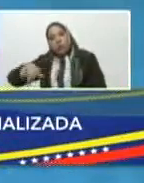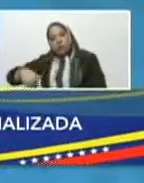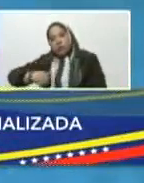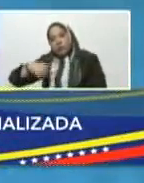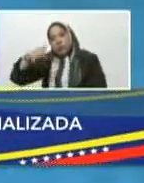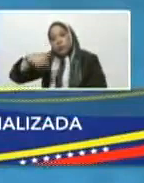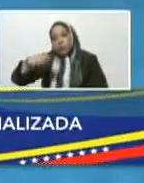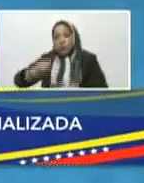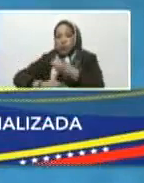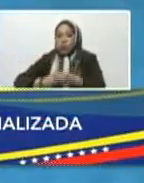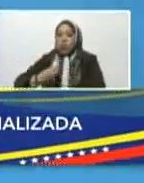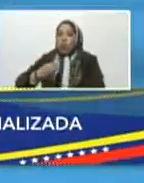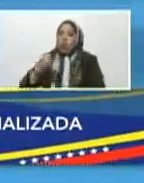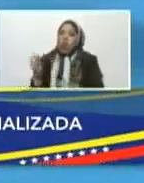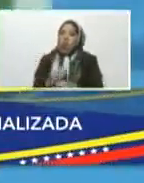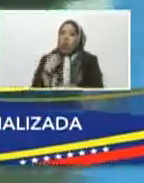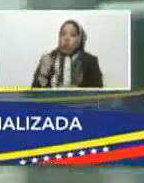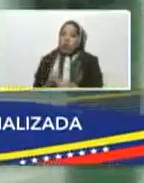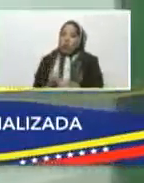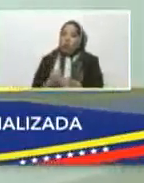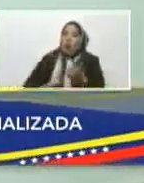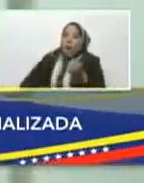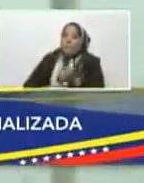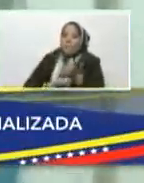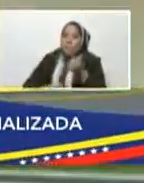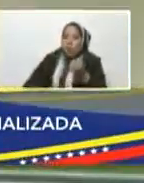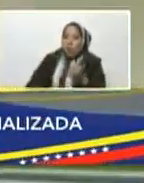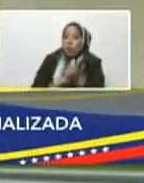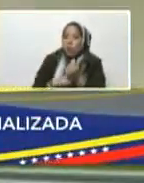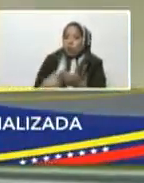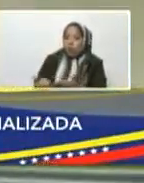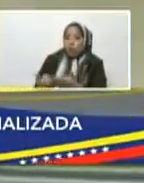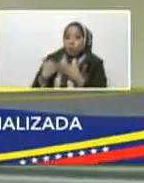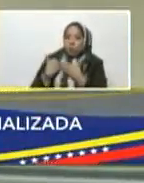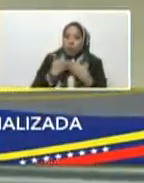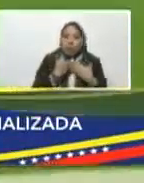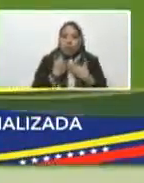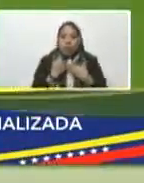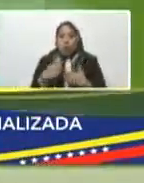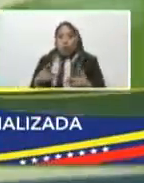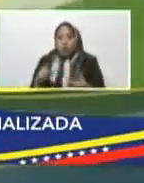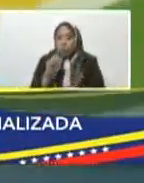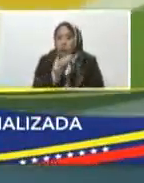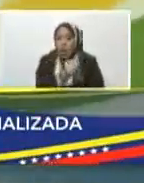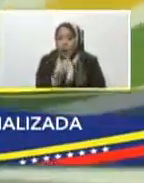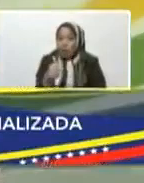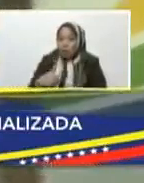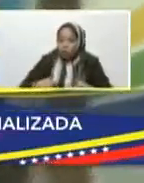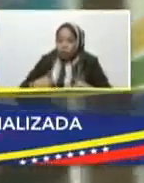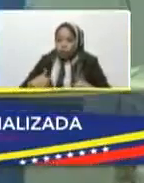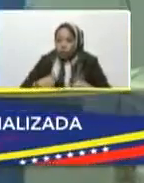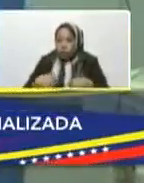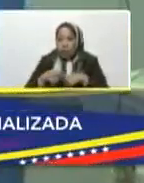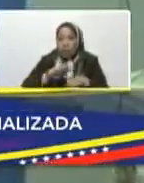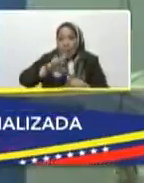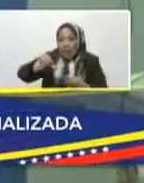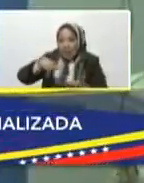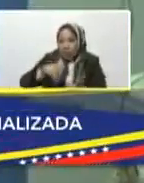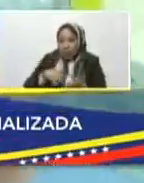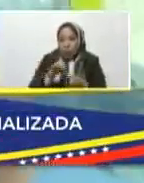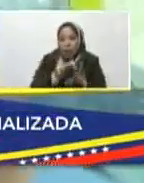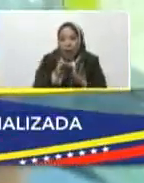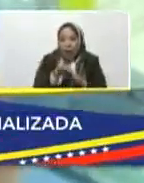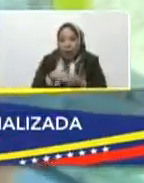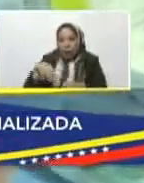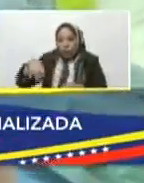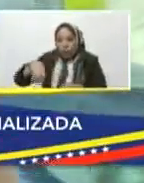estos hechos, estas obras, que con su apoyo, que con todo y cada uno de los esfuerzos nacionales y regionales y nuestro poder popular